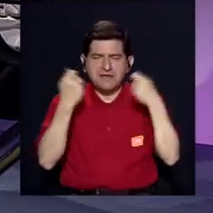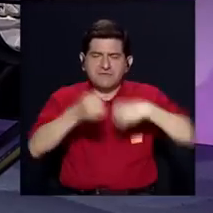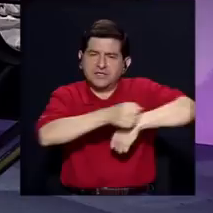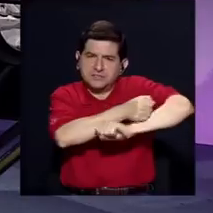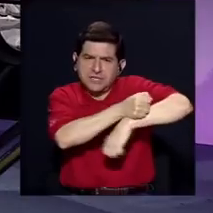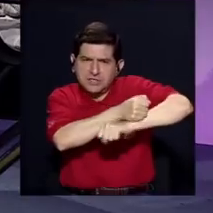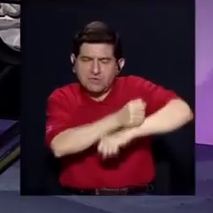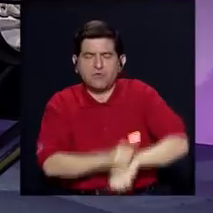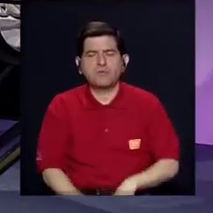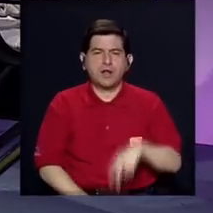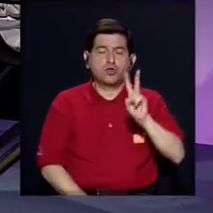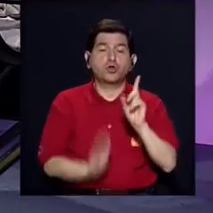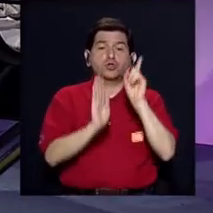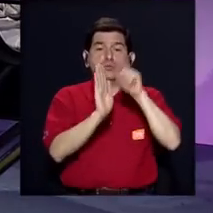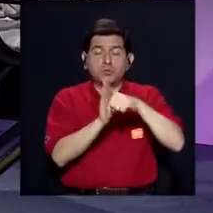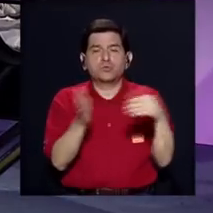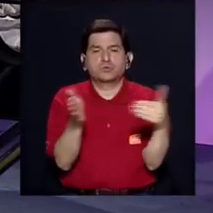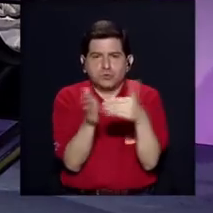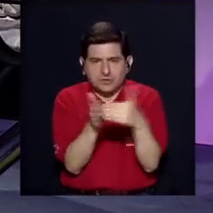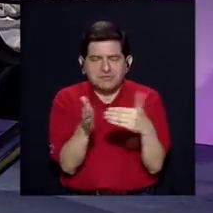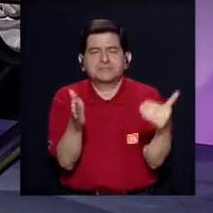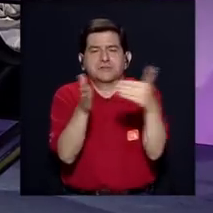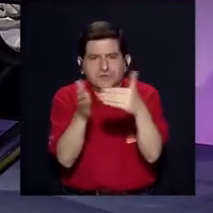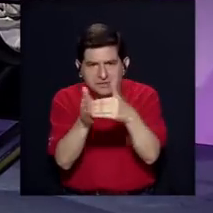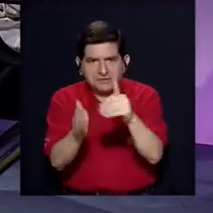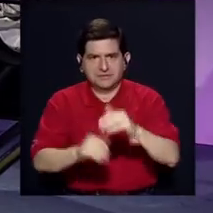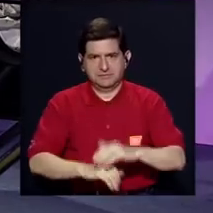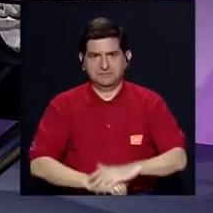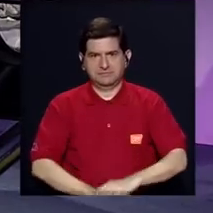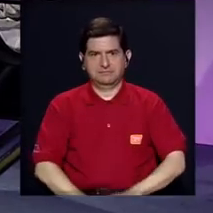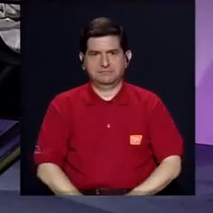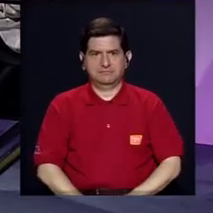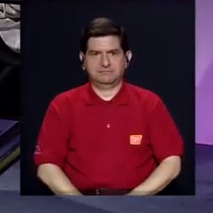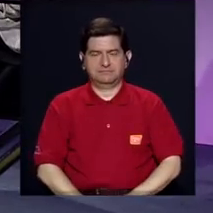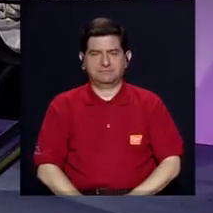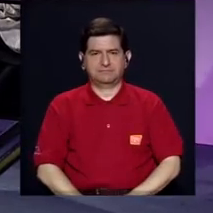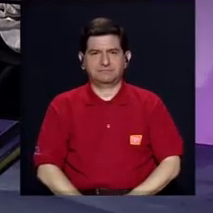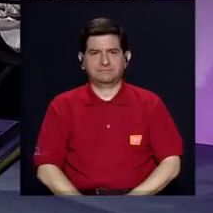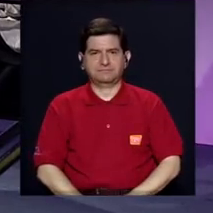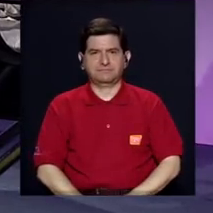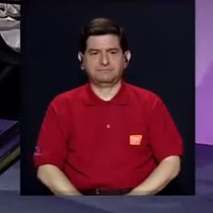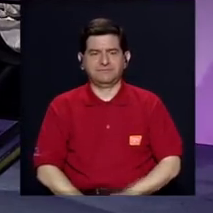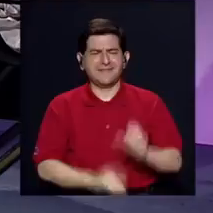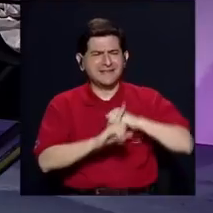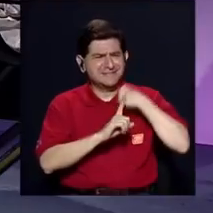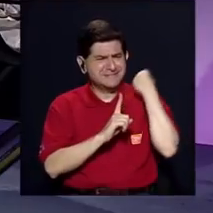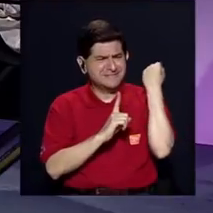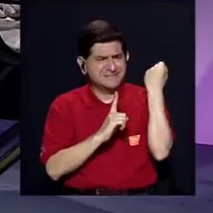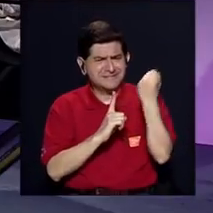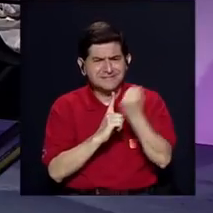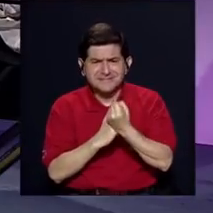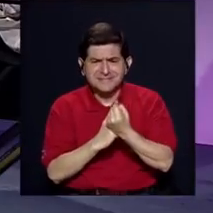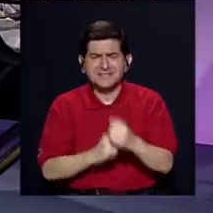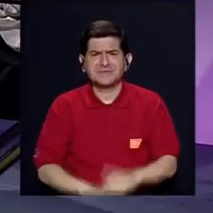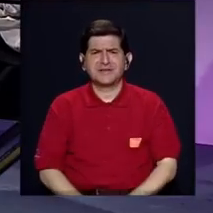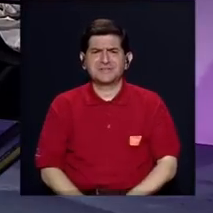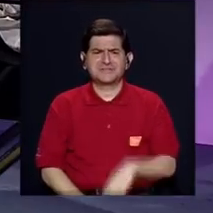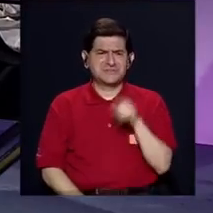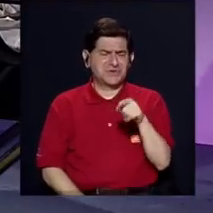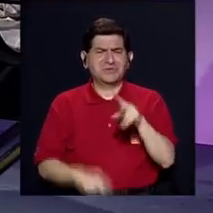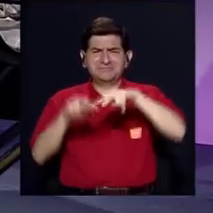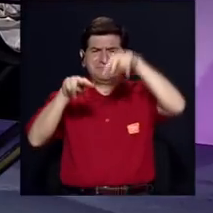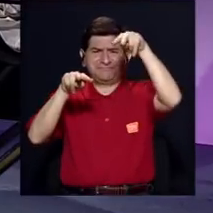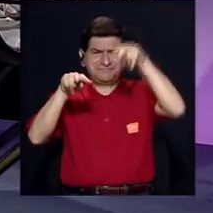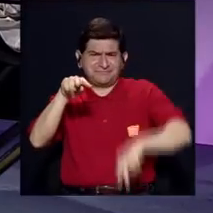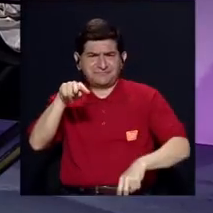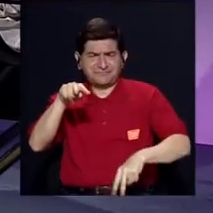cada dos minutos hay una situación de desventaja